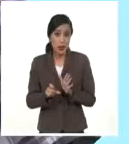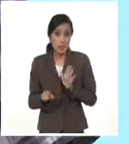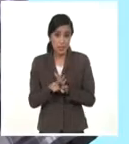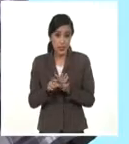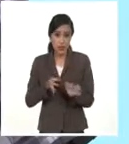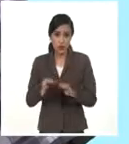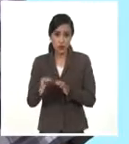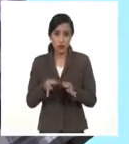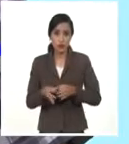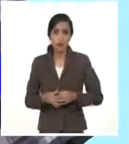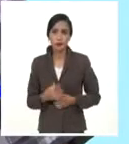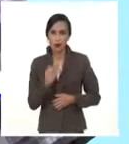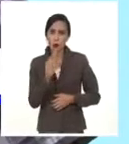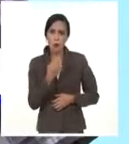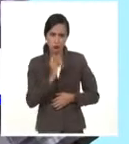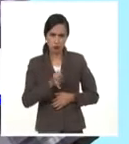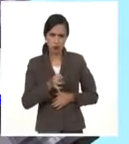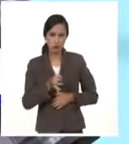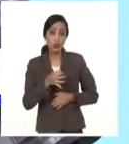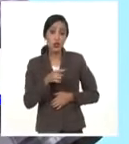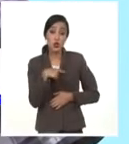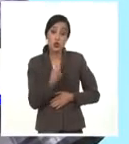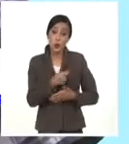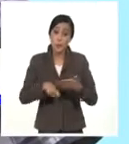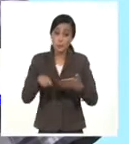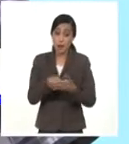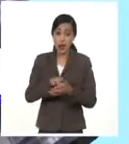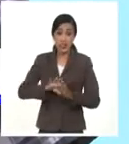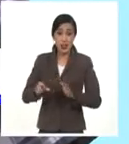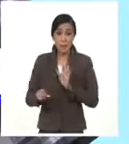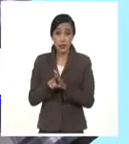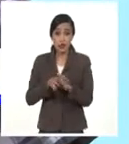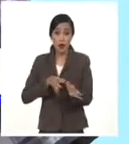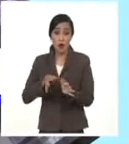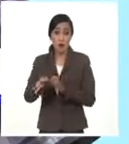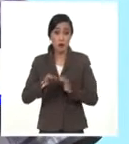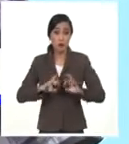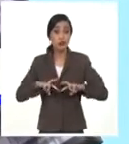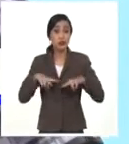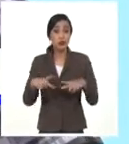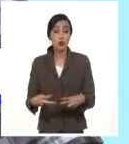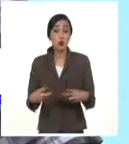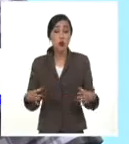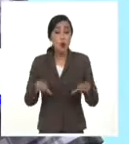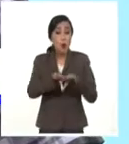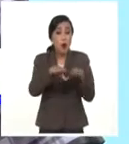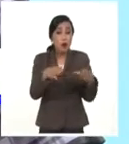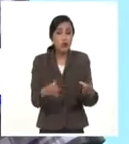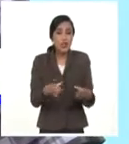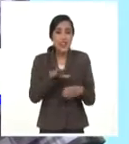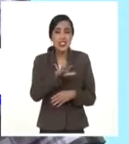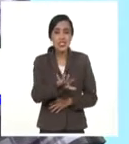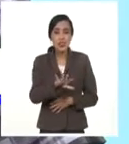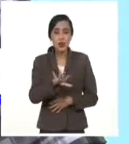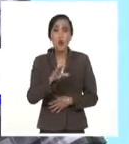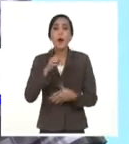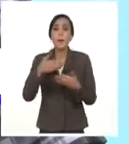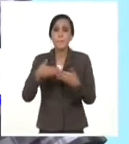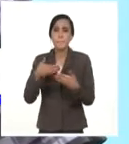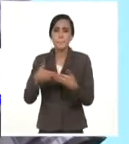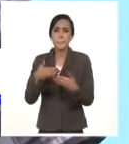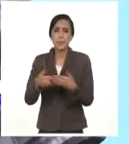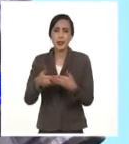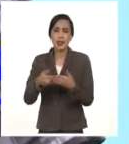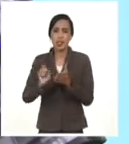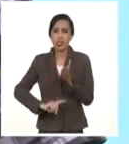estaba previsto, se incorporaron al sistema eléctrico la unidad 5 de la termoeléctrica de 10 de octubre en